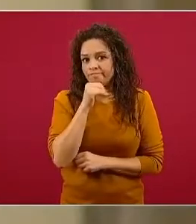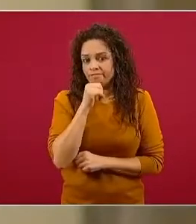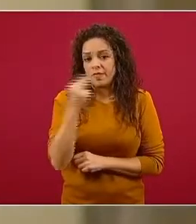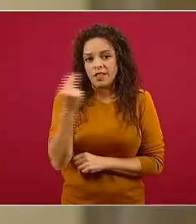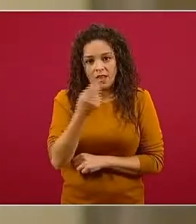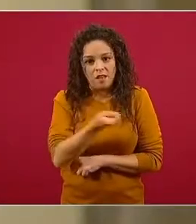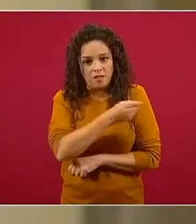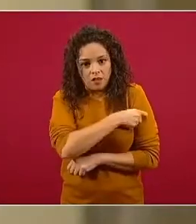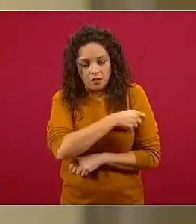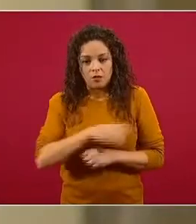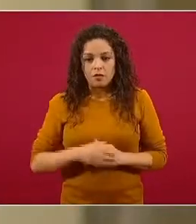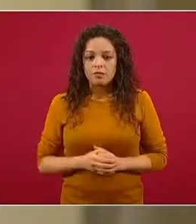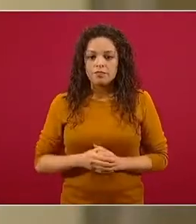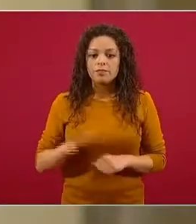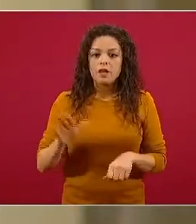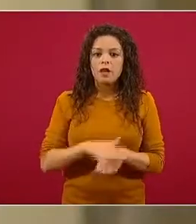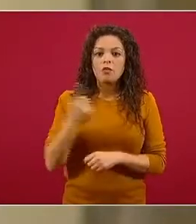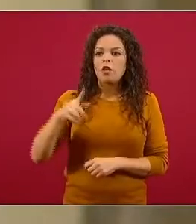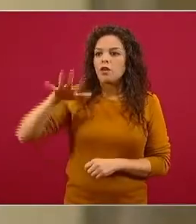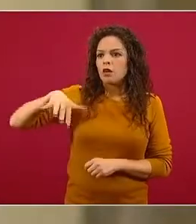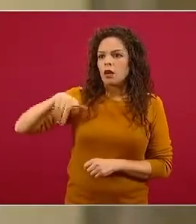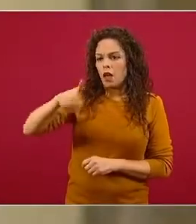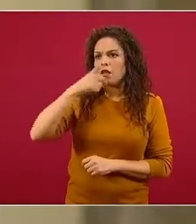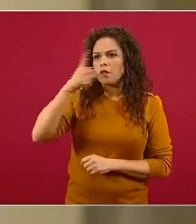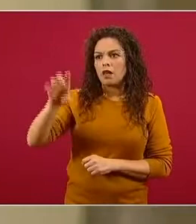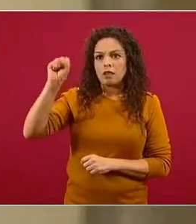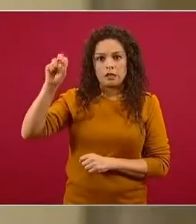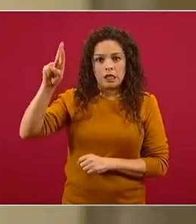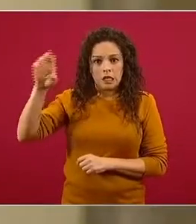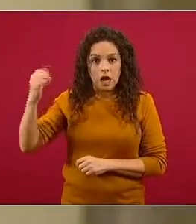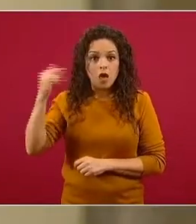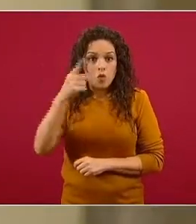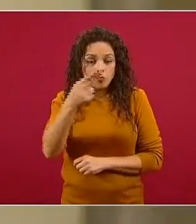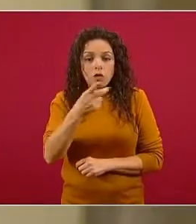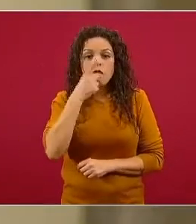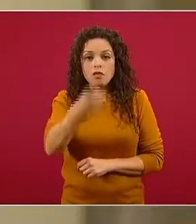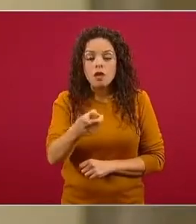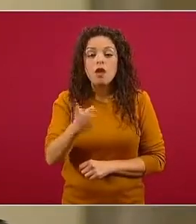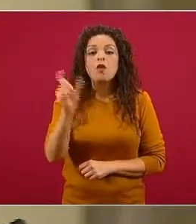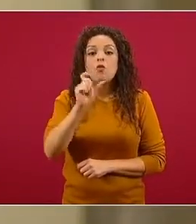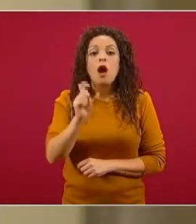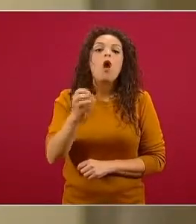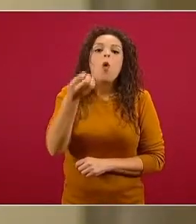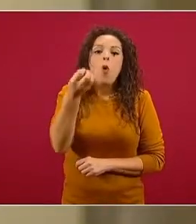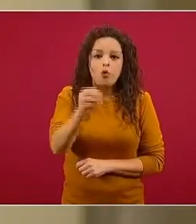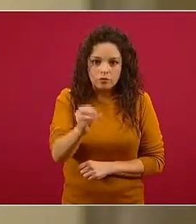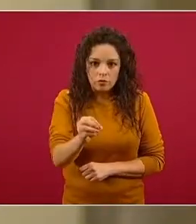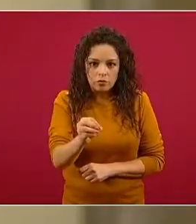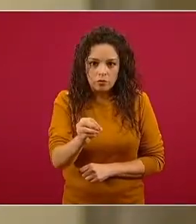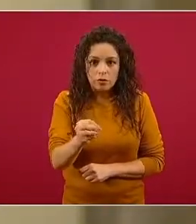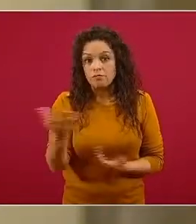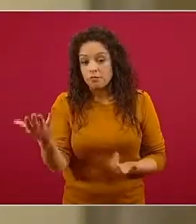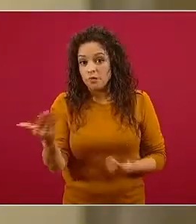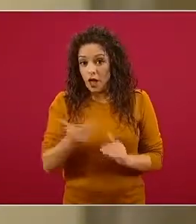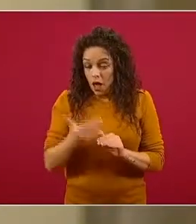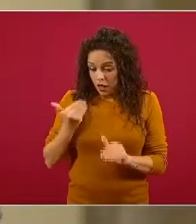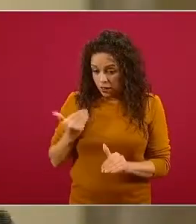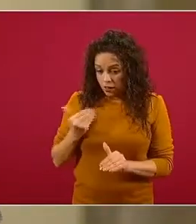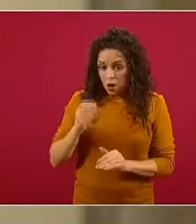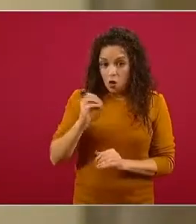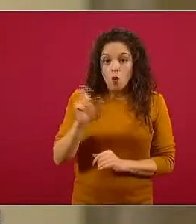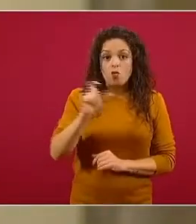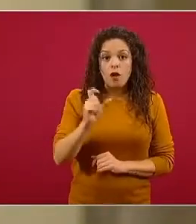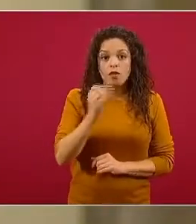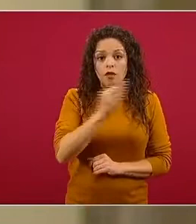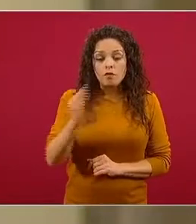tanto el canciller Marcelo Ebrard como usted ya comentaron que sería en octubre. Concretamente, ¿en qué fecha o antes de qué fecha podrían ya darse a